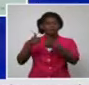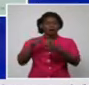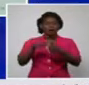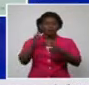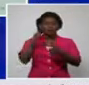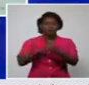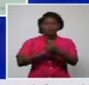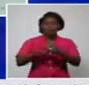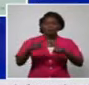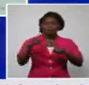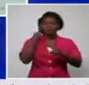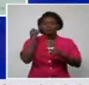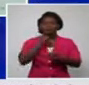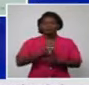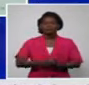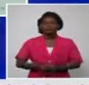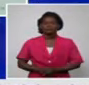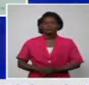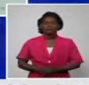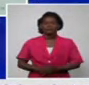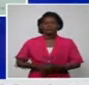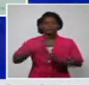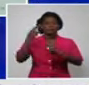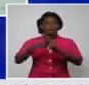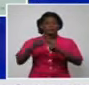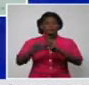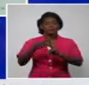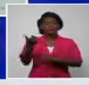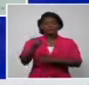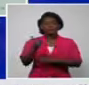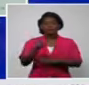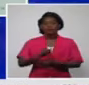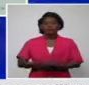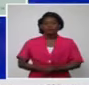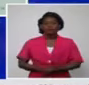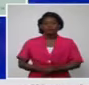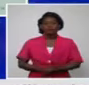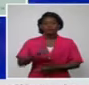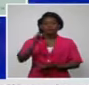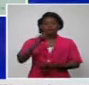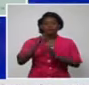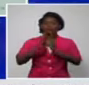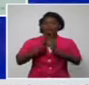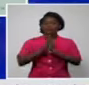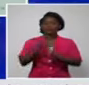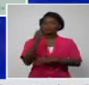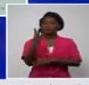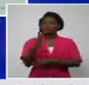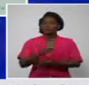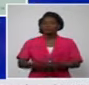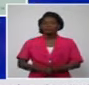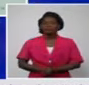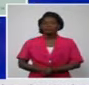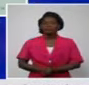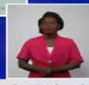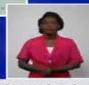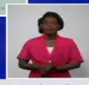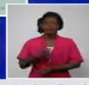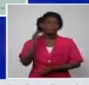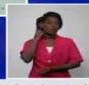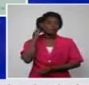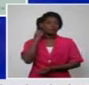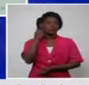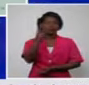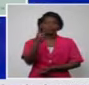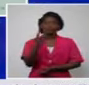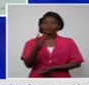13 municipios, Bayamo con 10, Cauto Cristo con 3, Iguaní, Manzanillo con 2 cada uno y Yara con